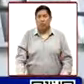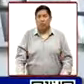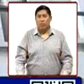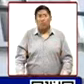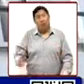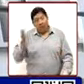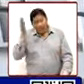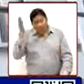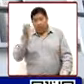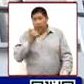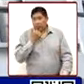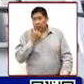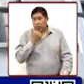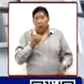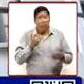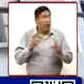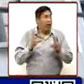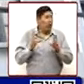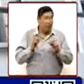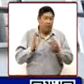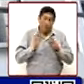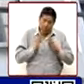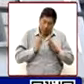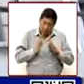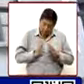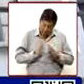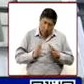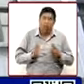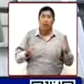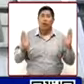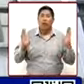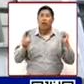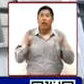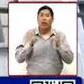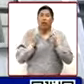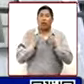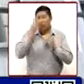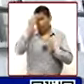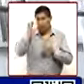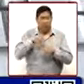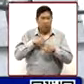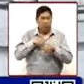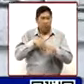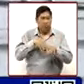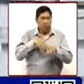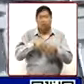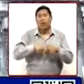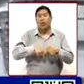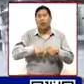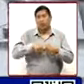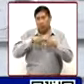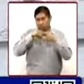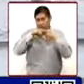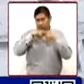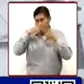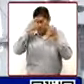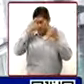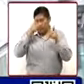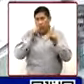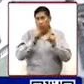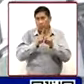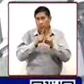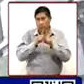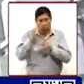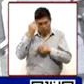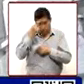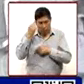presente. Pues estas imágenes ya no se repetirán acá en la ciudad de La Paz, porque las medidas de presión han sido suspendidas. Todo esto ante el acuerdo que ha llegado el